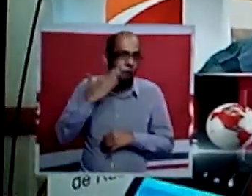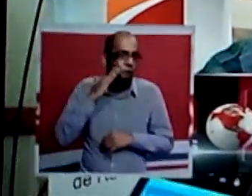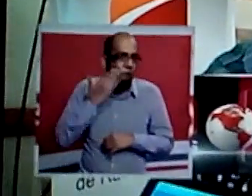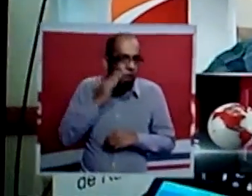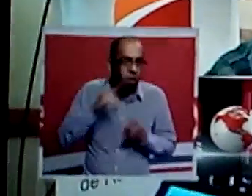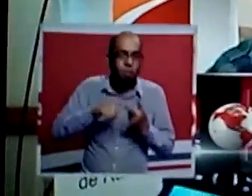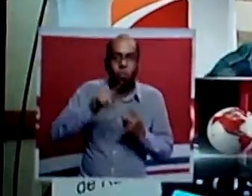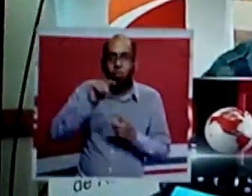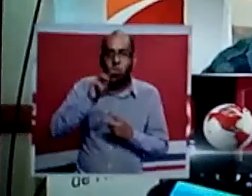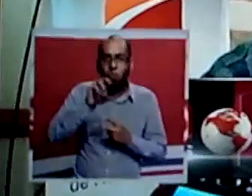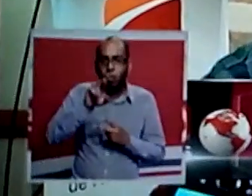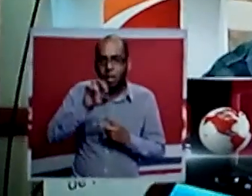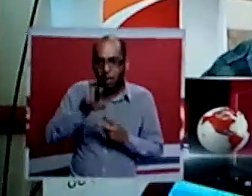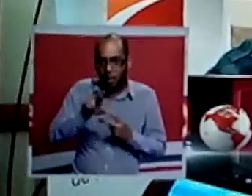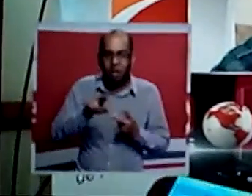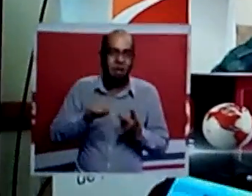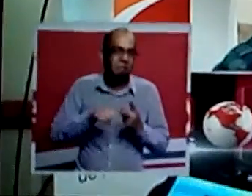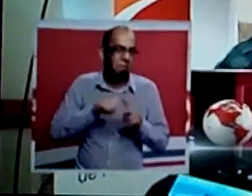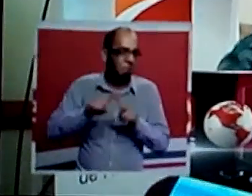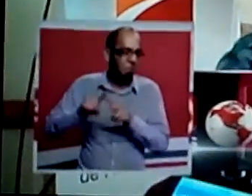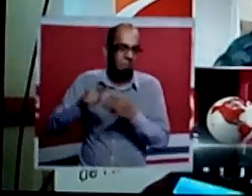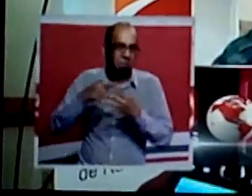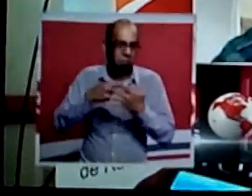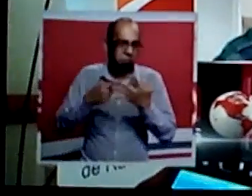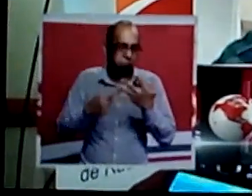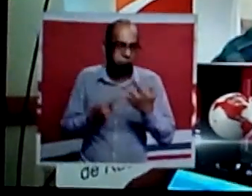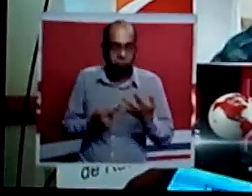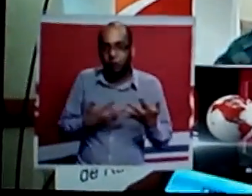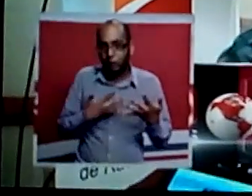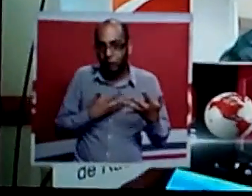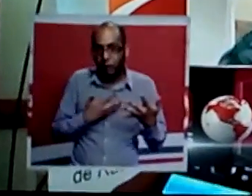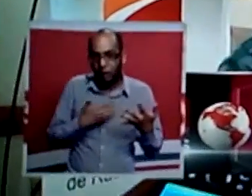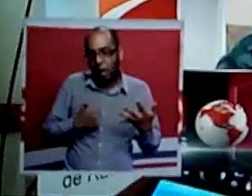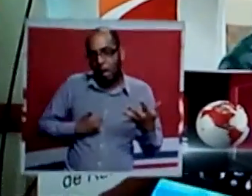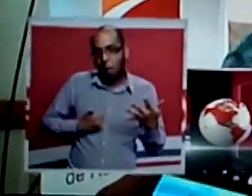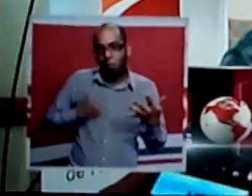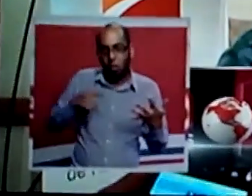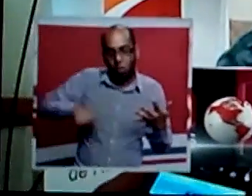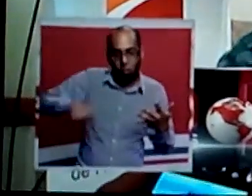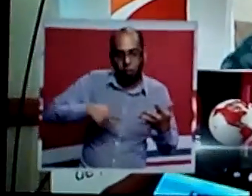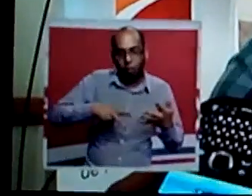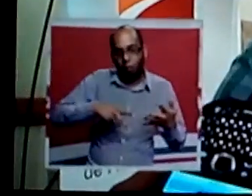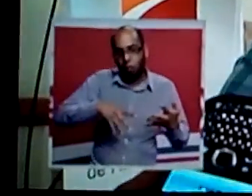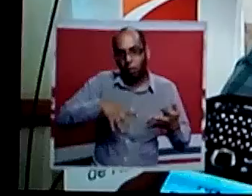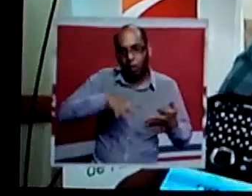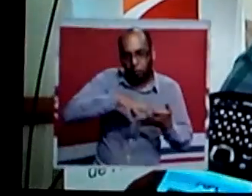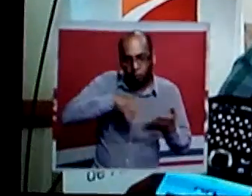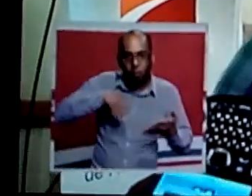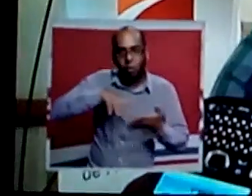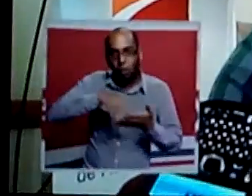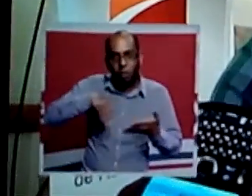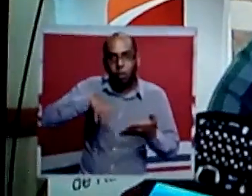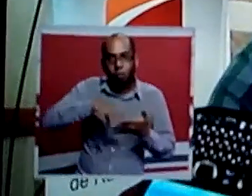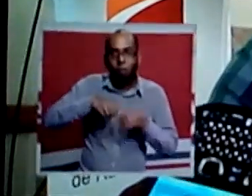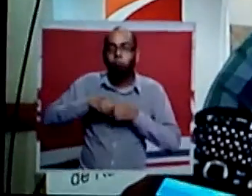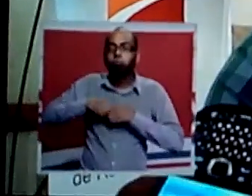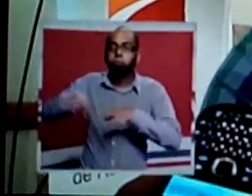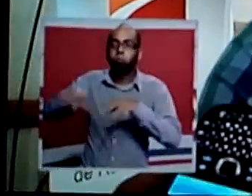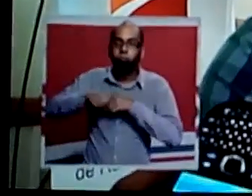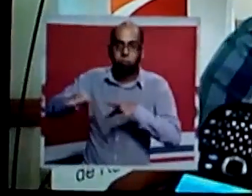manera infrontal abuso, que ustedes me dirán si pueden creer todo lo que ven en las redes. Yo creo que